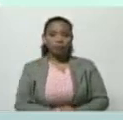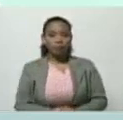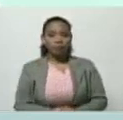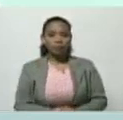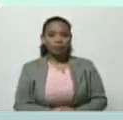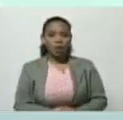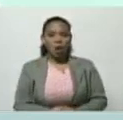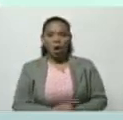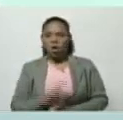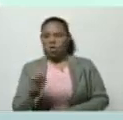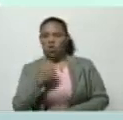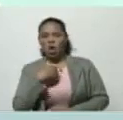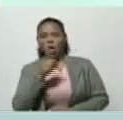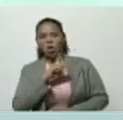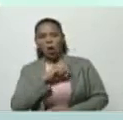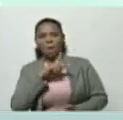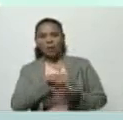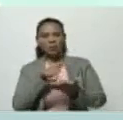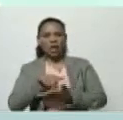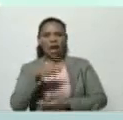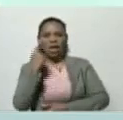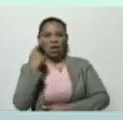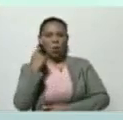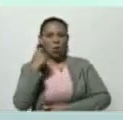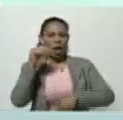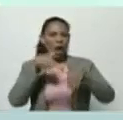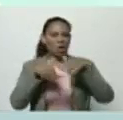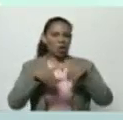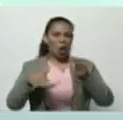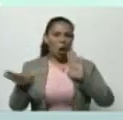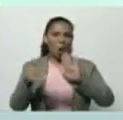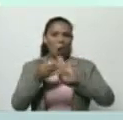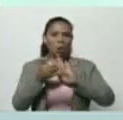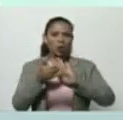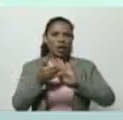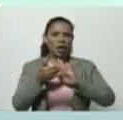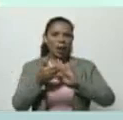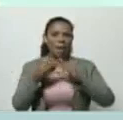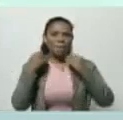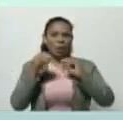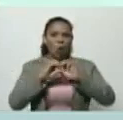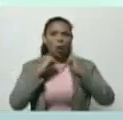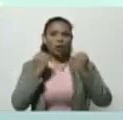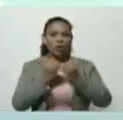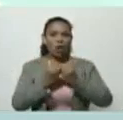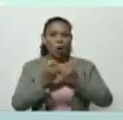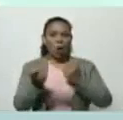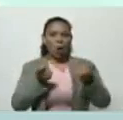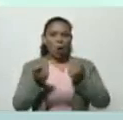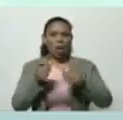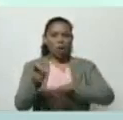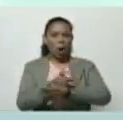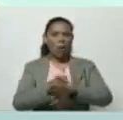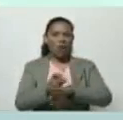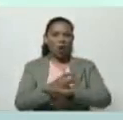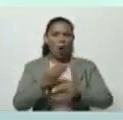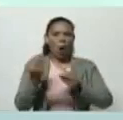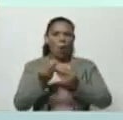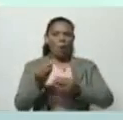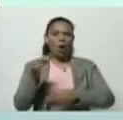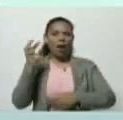que no iban a participar en ningún tipo de elección contra organizada por el régimen, como la Krausa